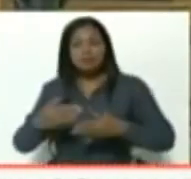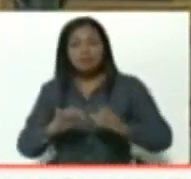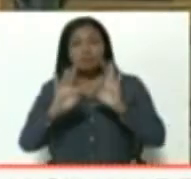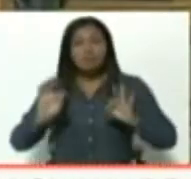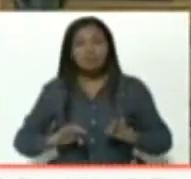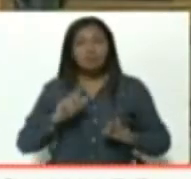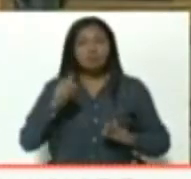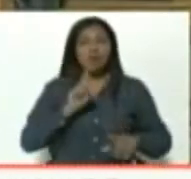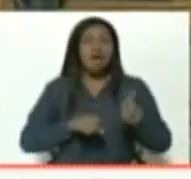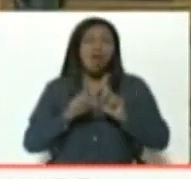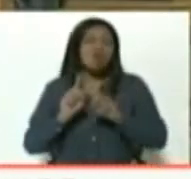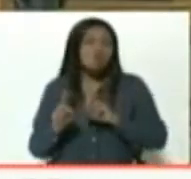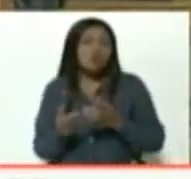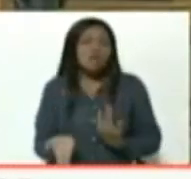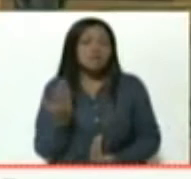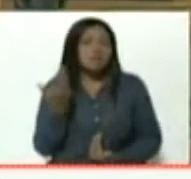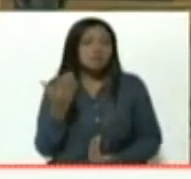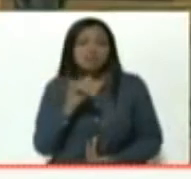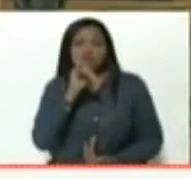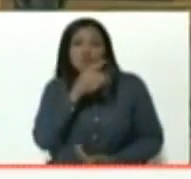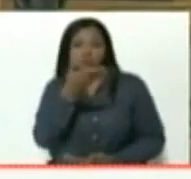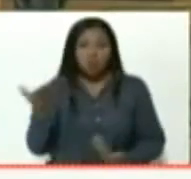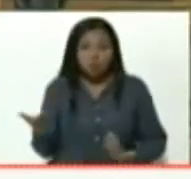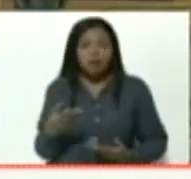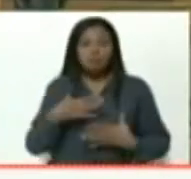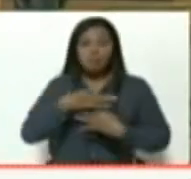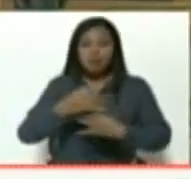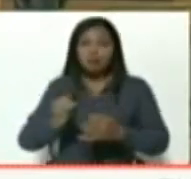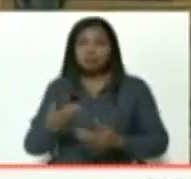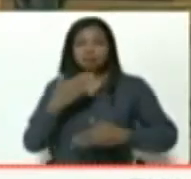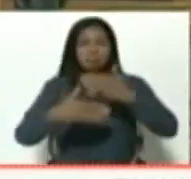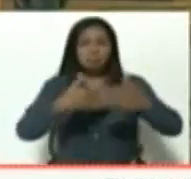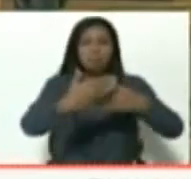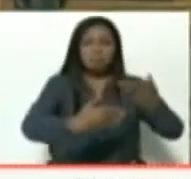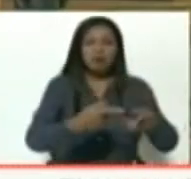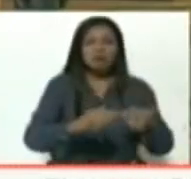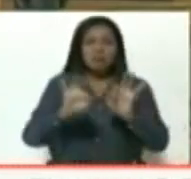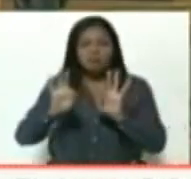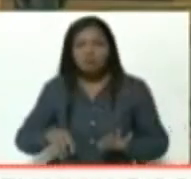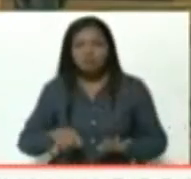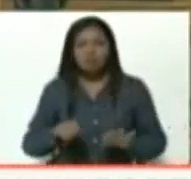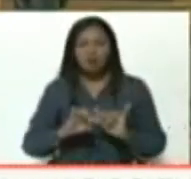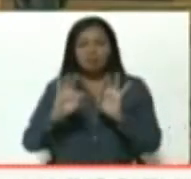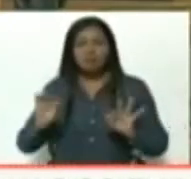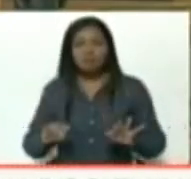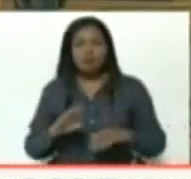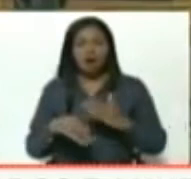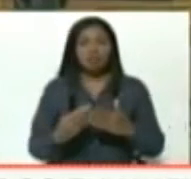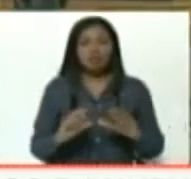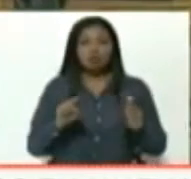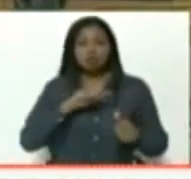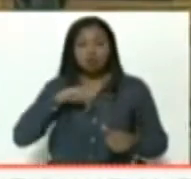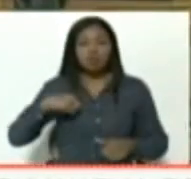ustedes algunas muy importantes informaciones que se han venido generando desde el mismo momento en que